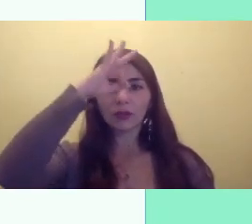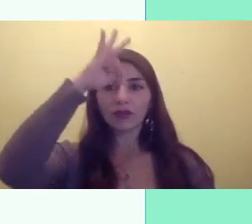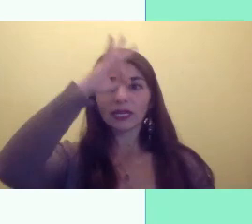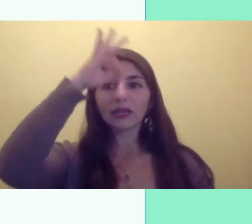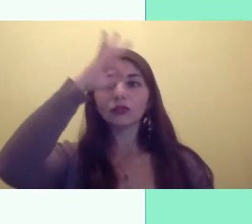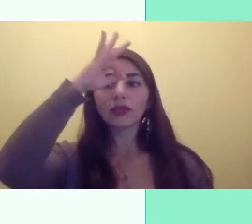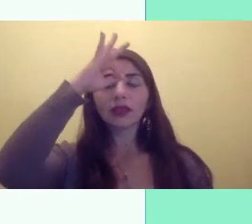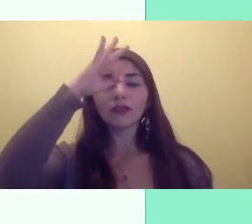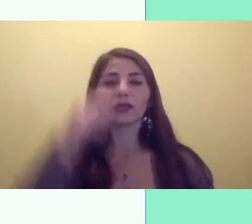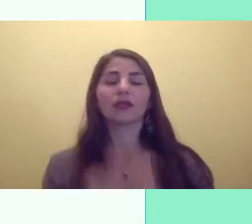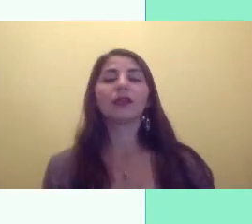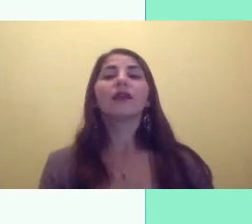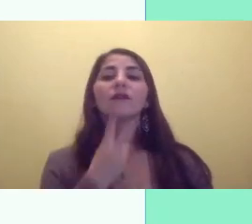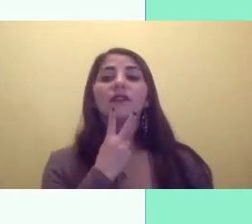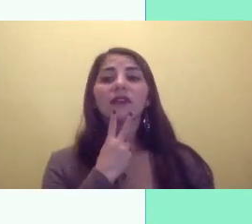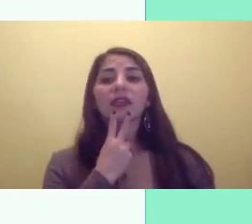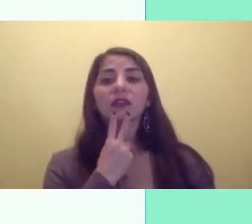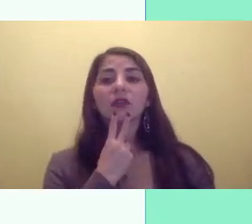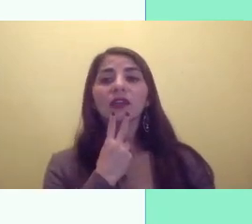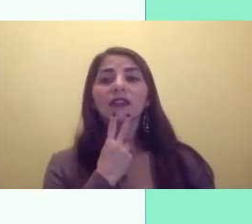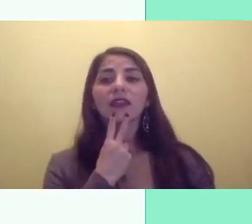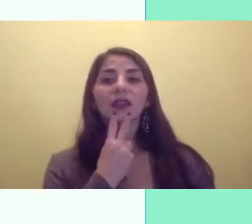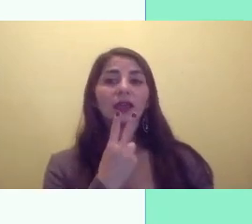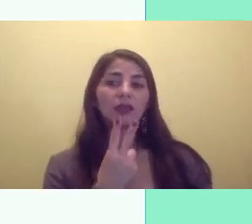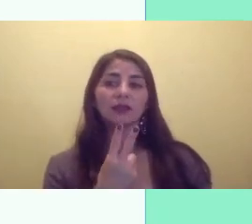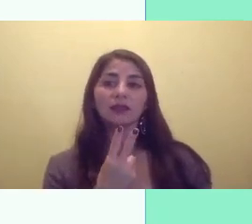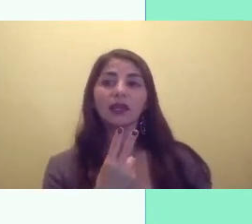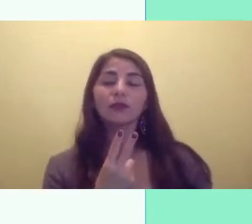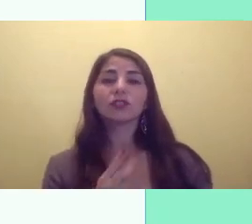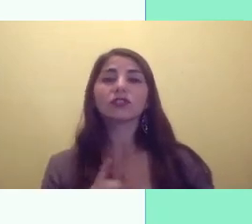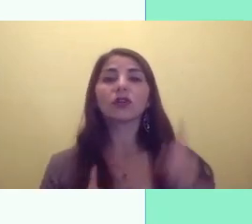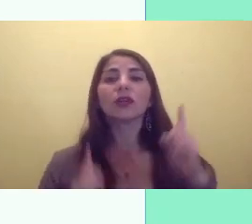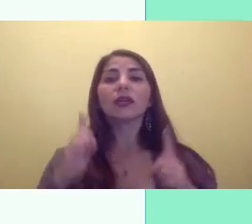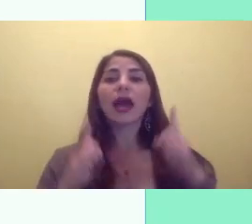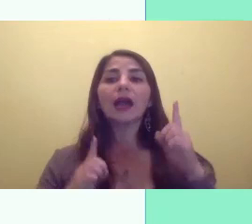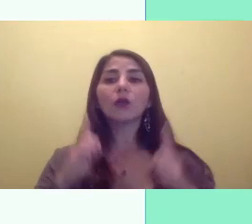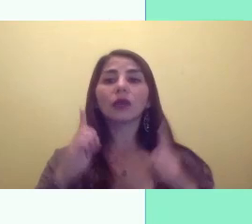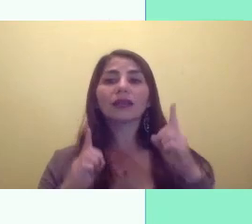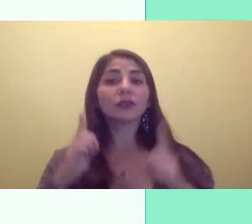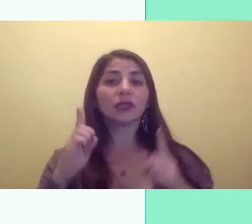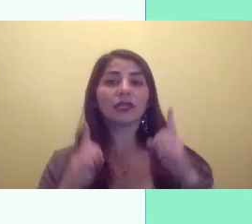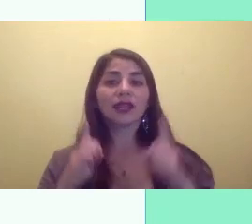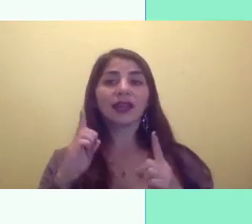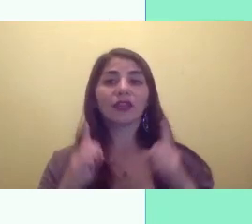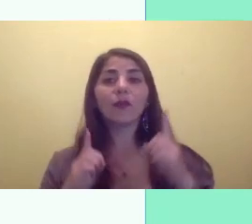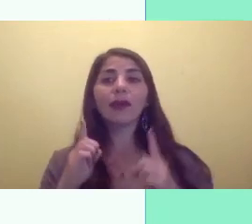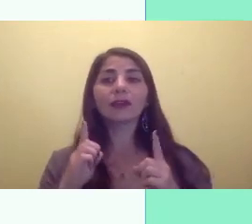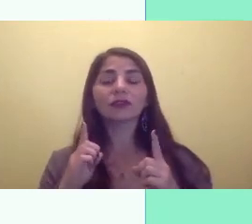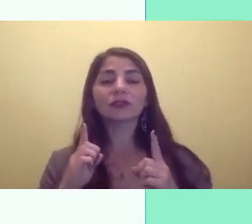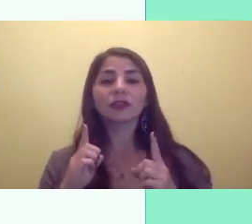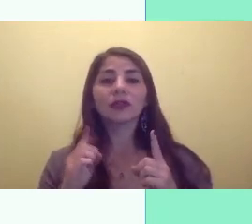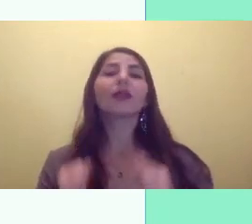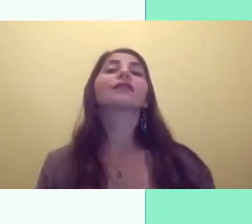y la voy a mover a la altura de la frente. Vivir, como les dije, es distinta a la posición. Algunas se utilizan las